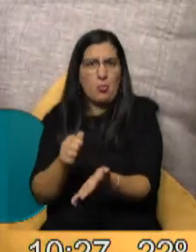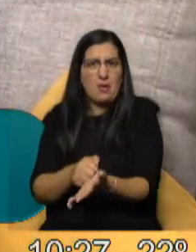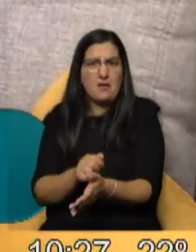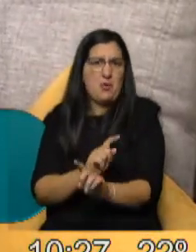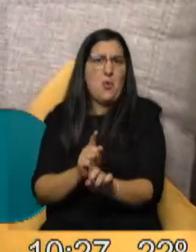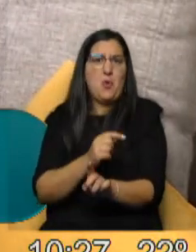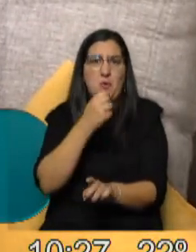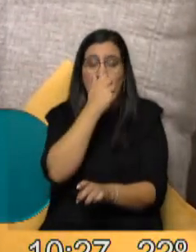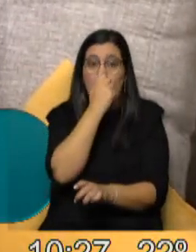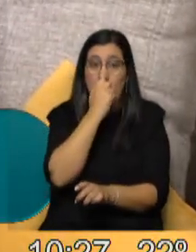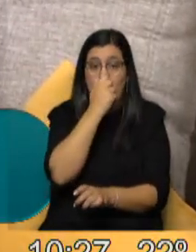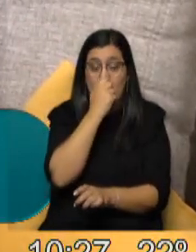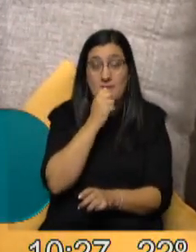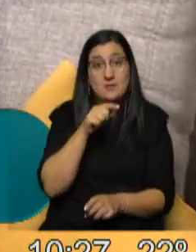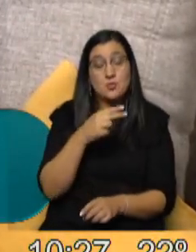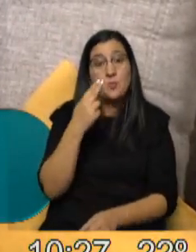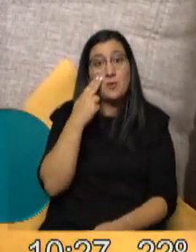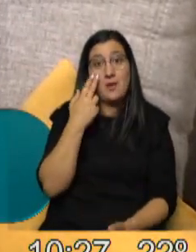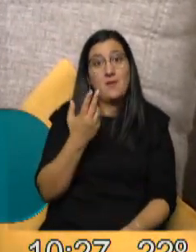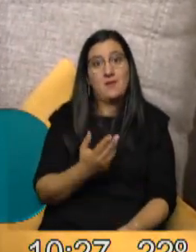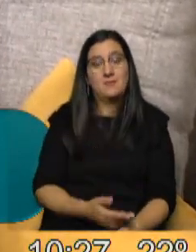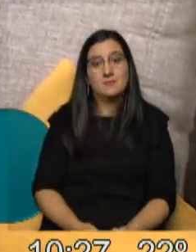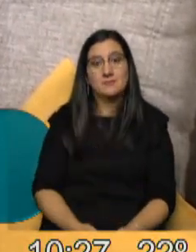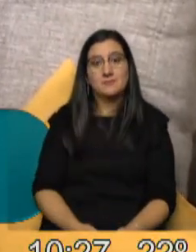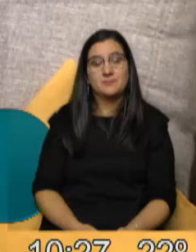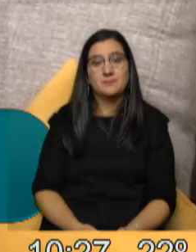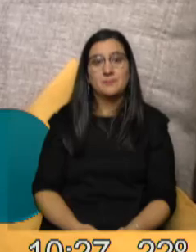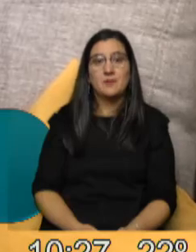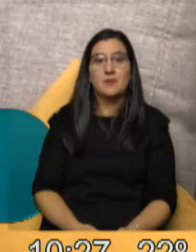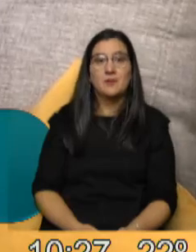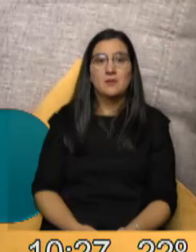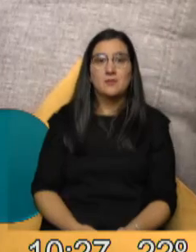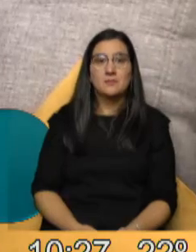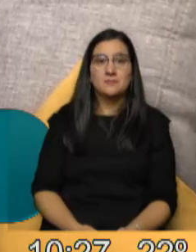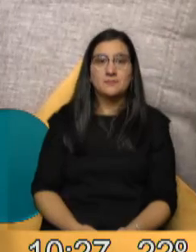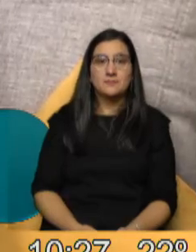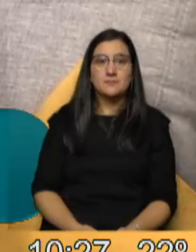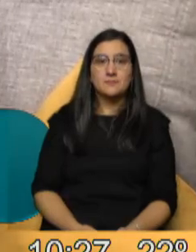a veces pasa siendo un problema. Entonces, en realidad, claro... En realidad,